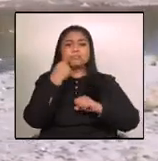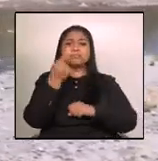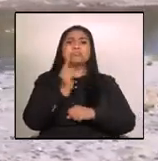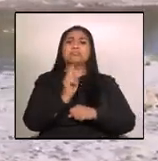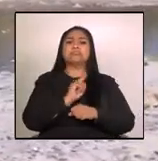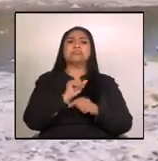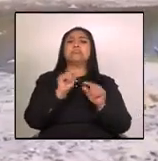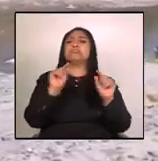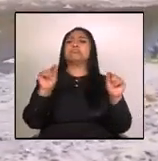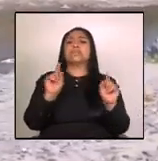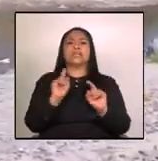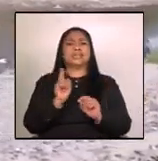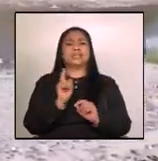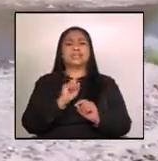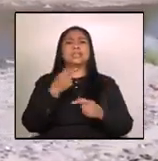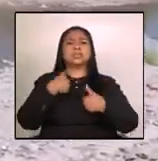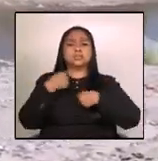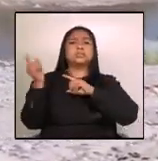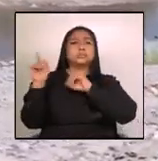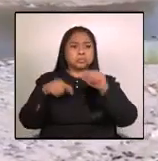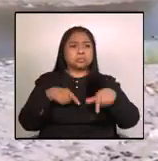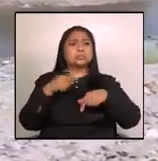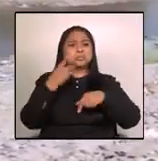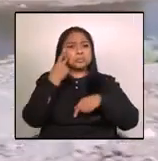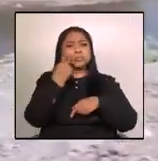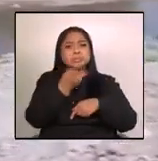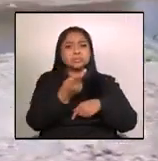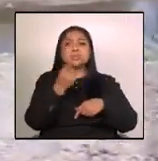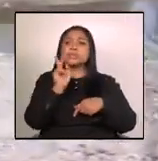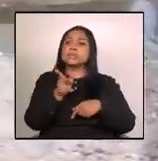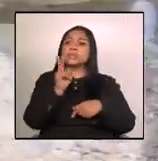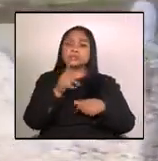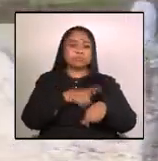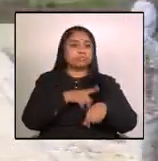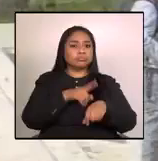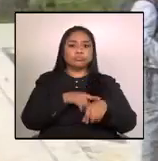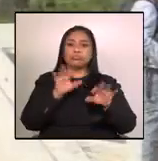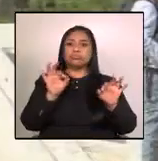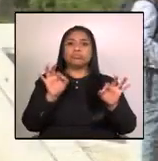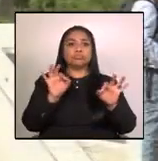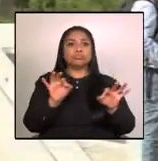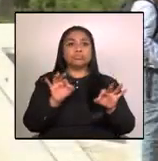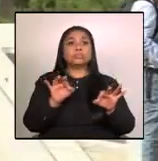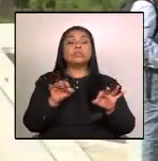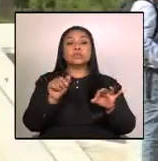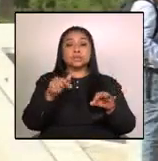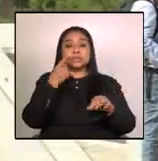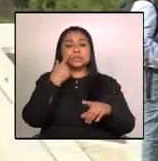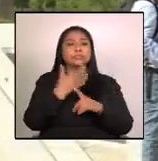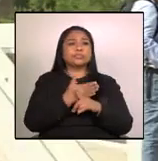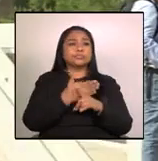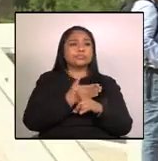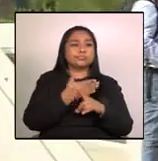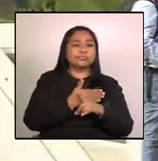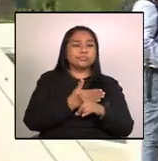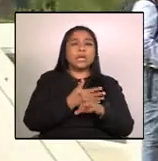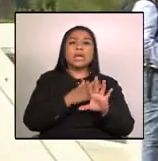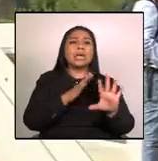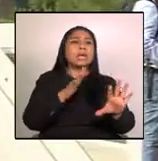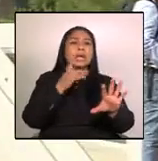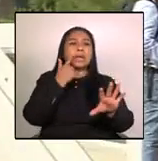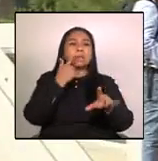señor presidente. Vine a visitarlo y estuvo siempre en tiempo. Si hay un problemita, pero es porque